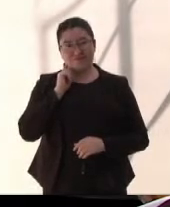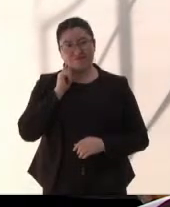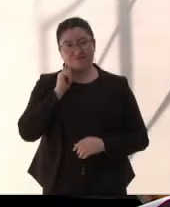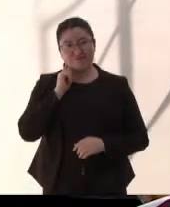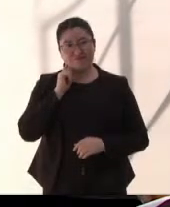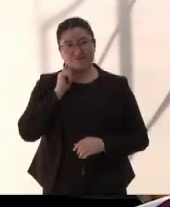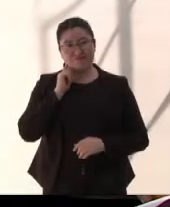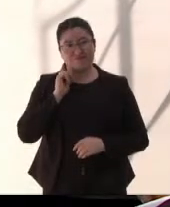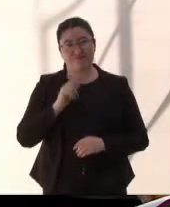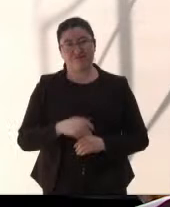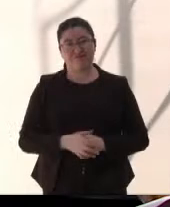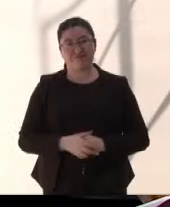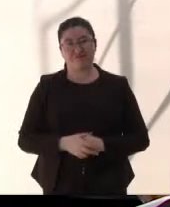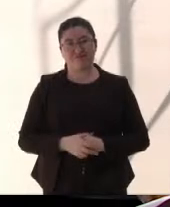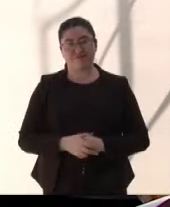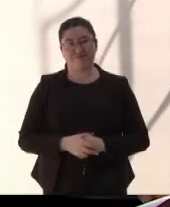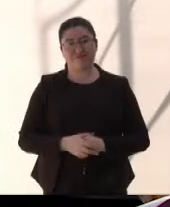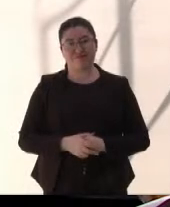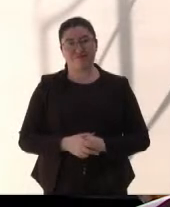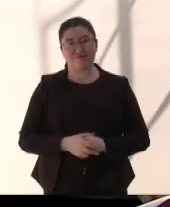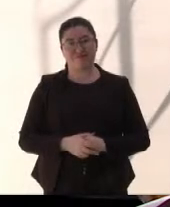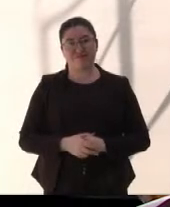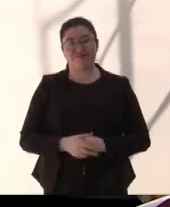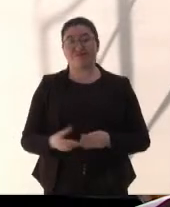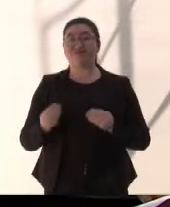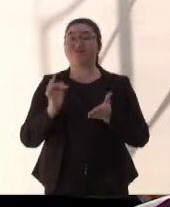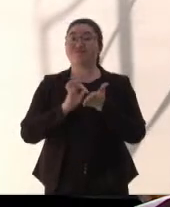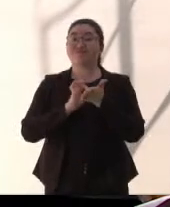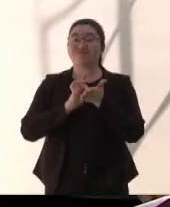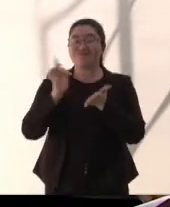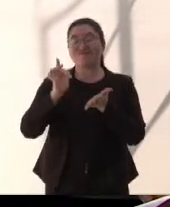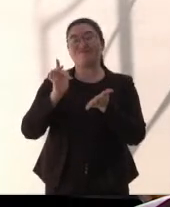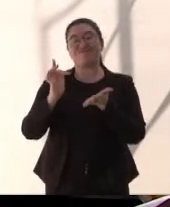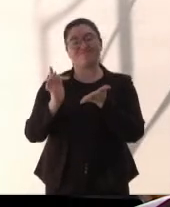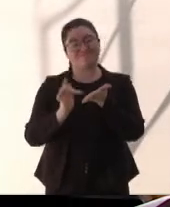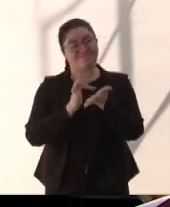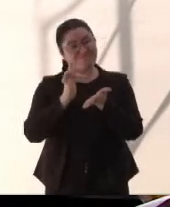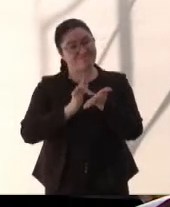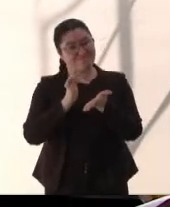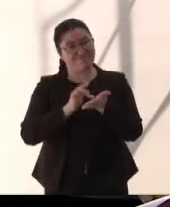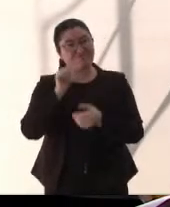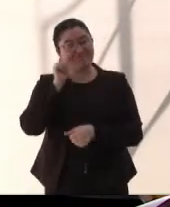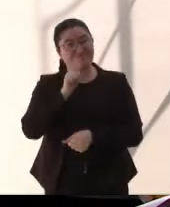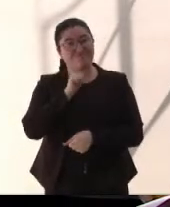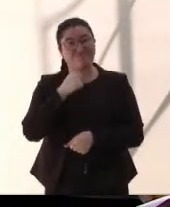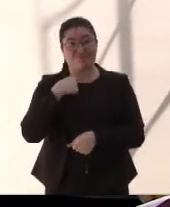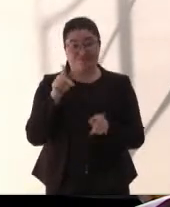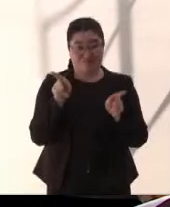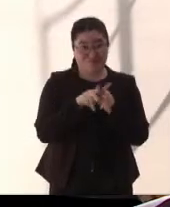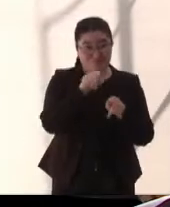apoyo que siempre hemos recibido, ¿sí? Me da mucho gusto, yo no soy prima,